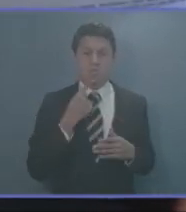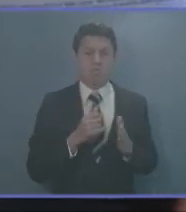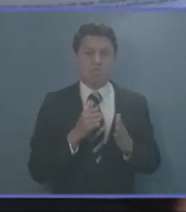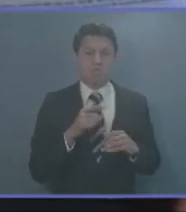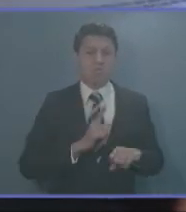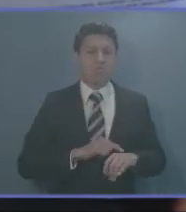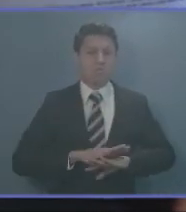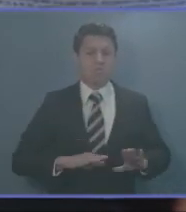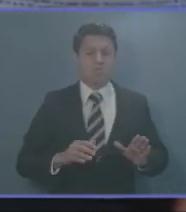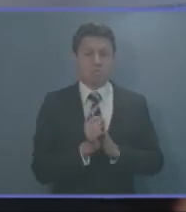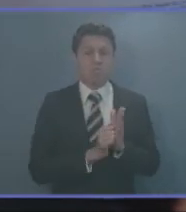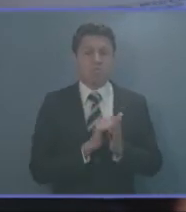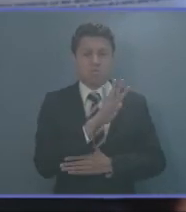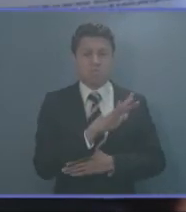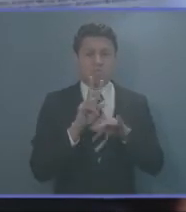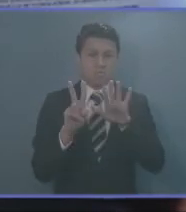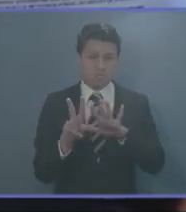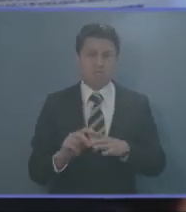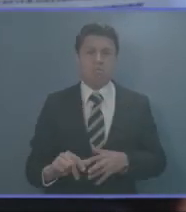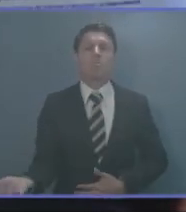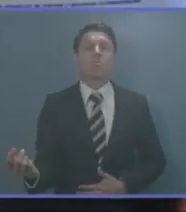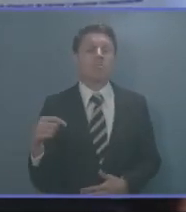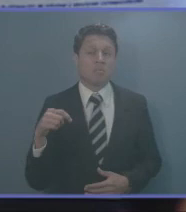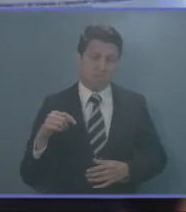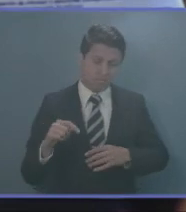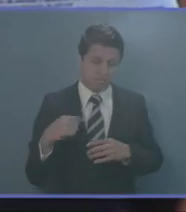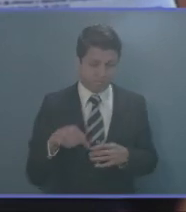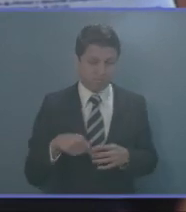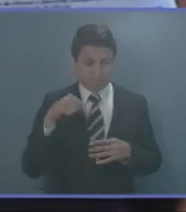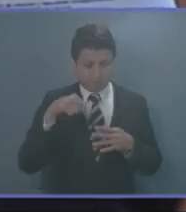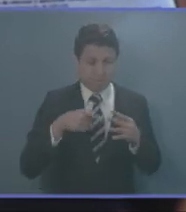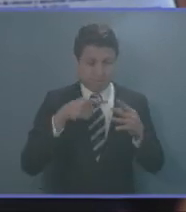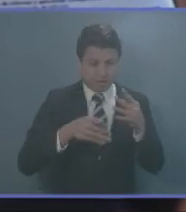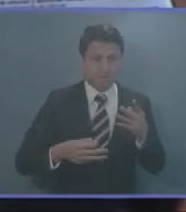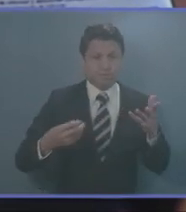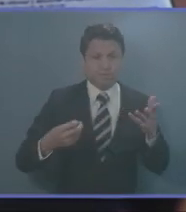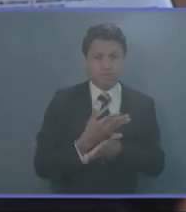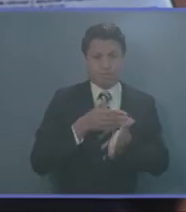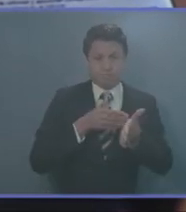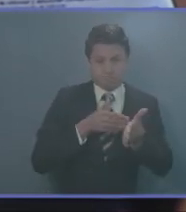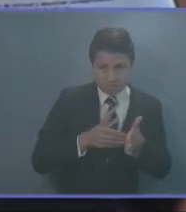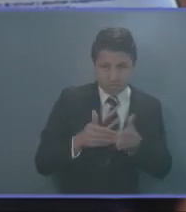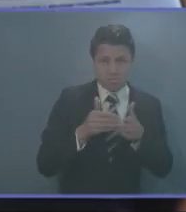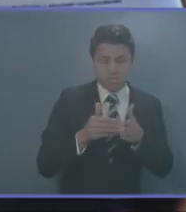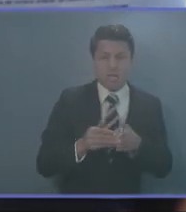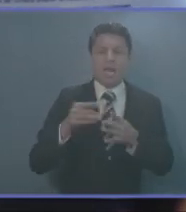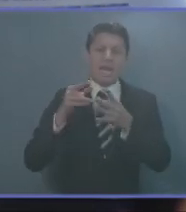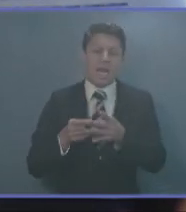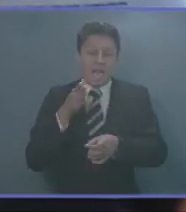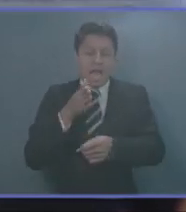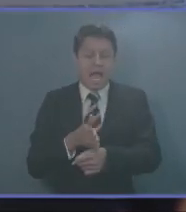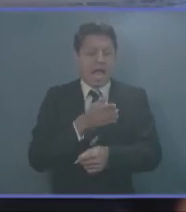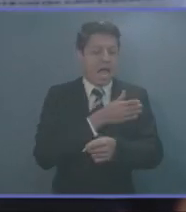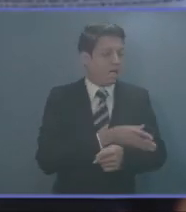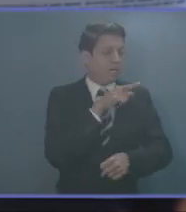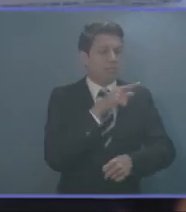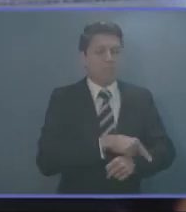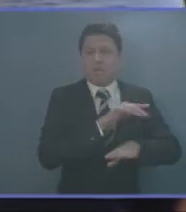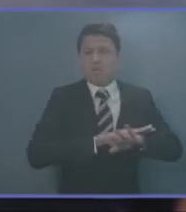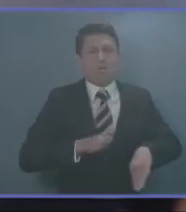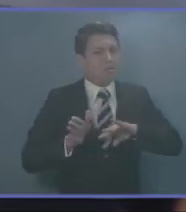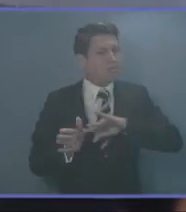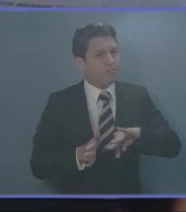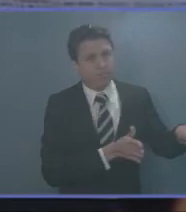Artículo 57. Derógase a partir de la entrada en vigencia de la presente ley de impuestos municipales del municipio de Ilopango,